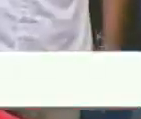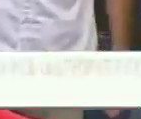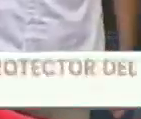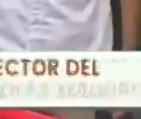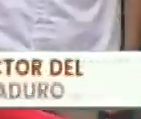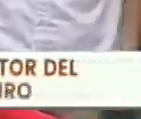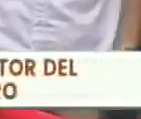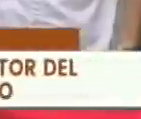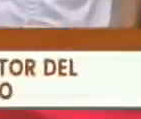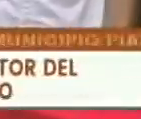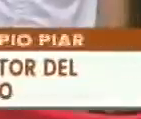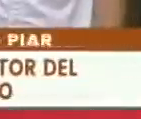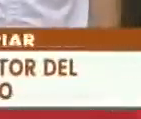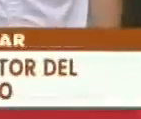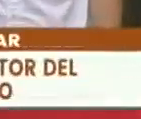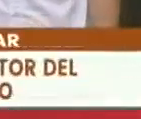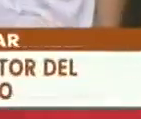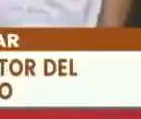revolucionaria.